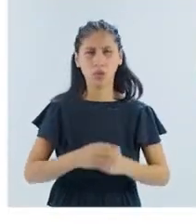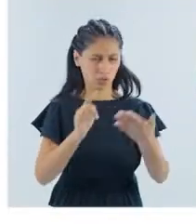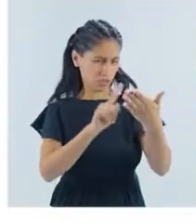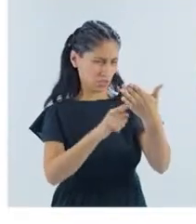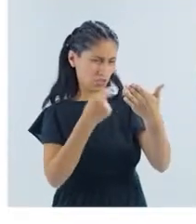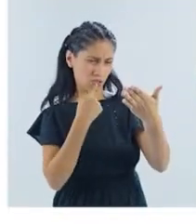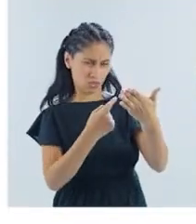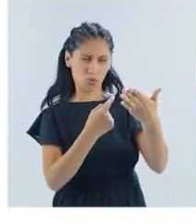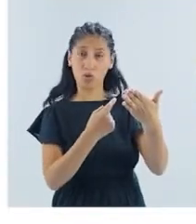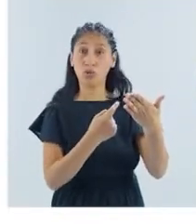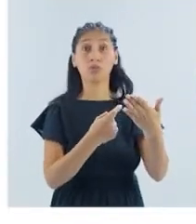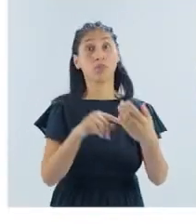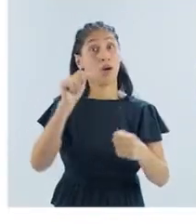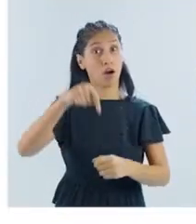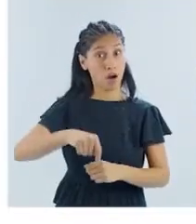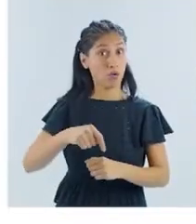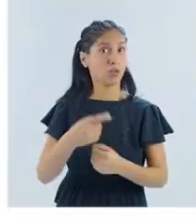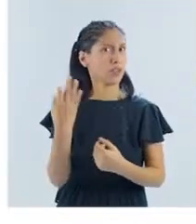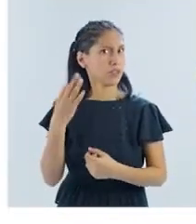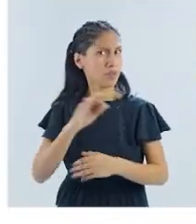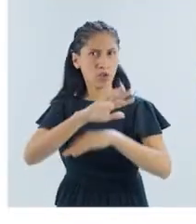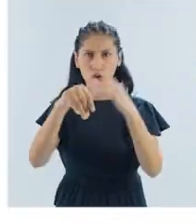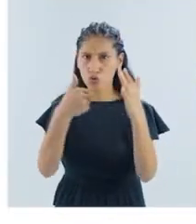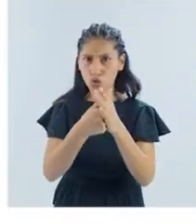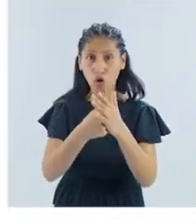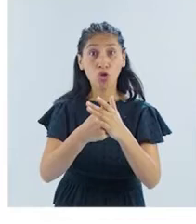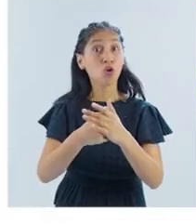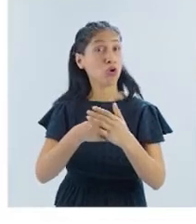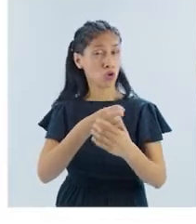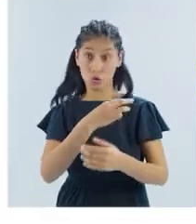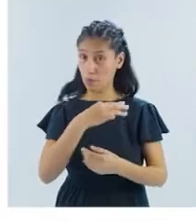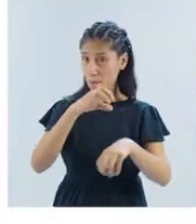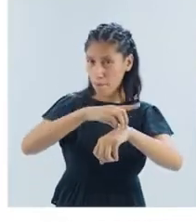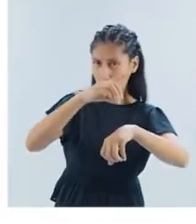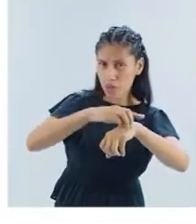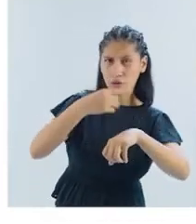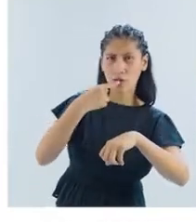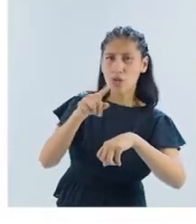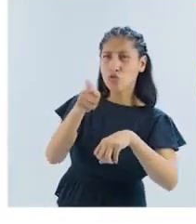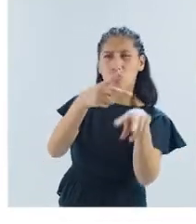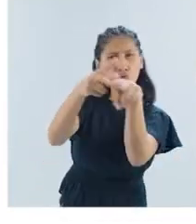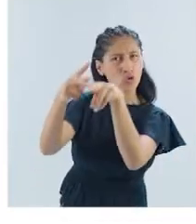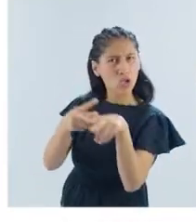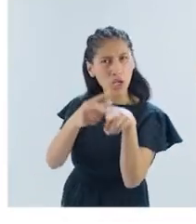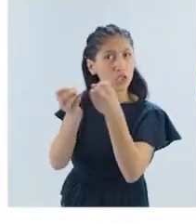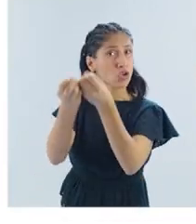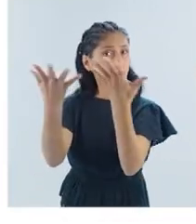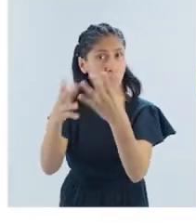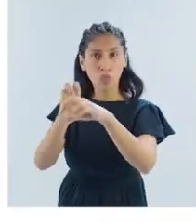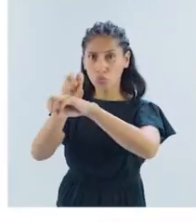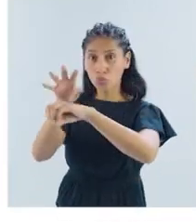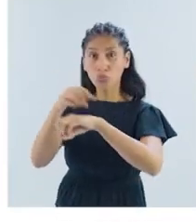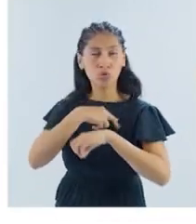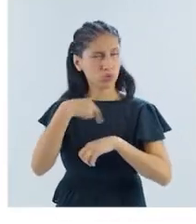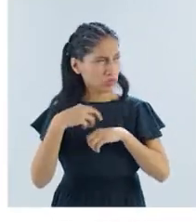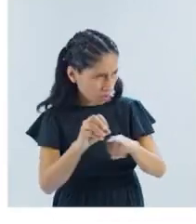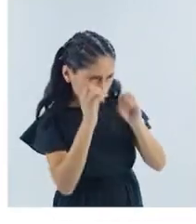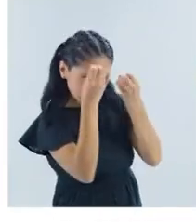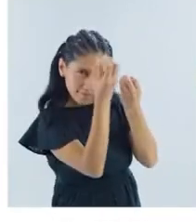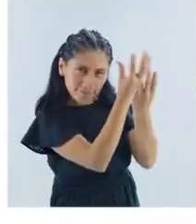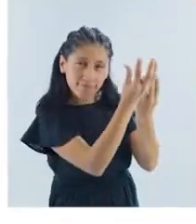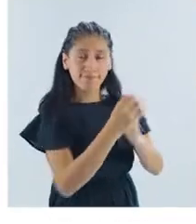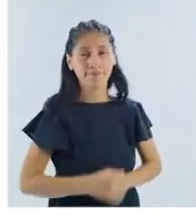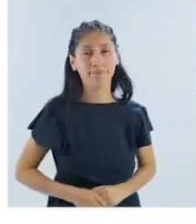Por ello, las indicaciones que nos dan todas las autoridades de la salud deben ser respetadas. Ahora podemos dar ejemplos de